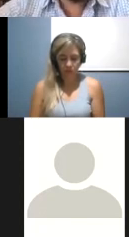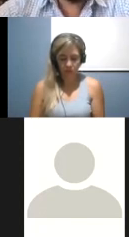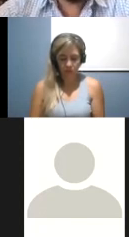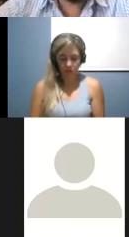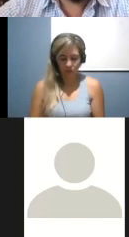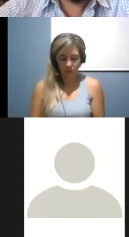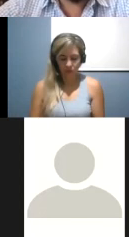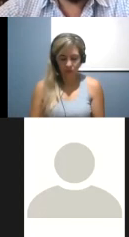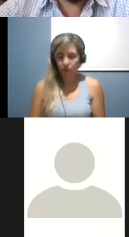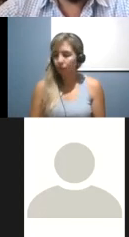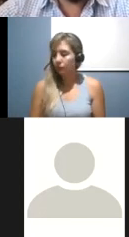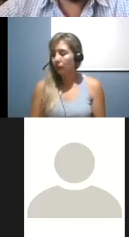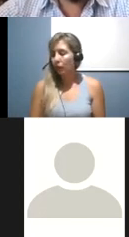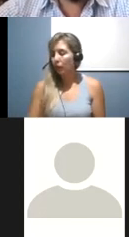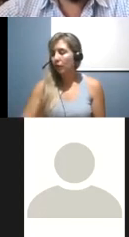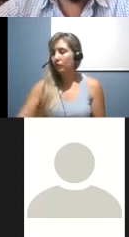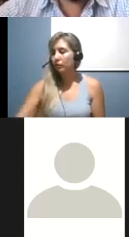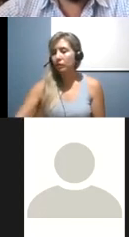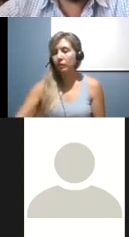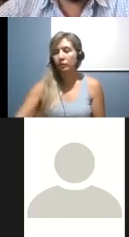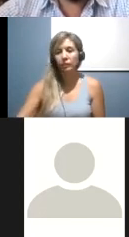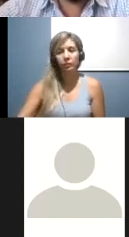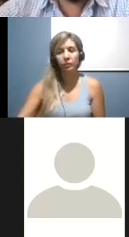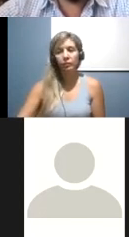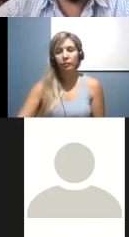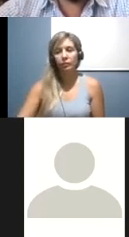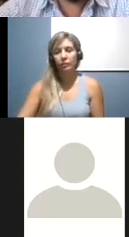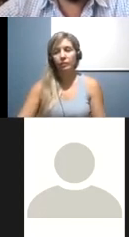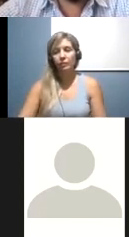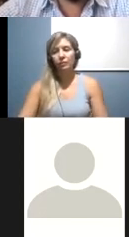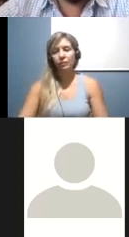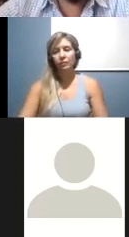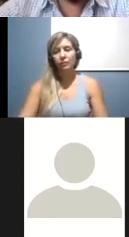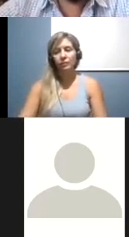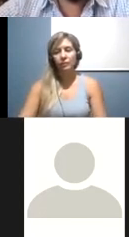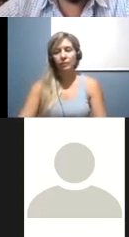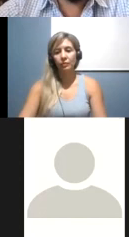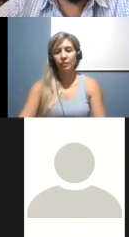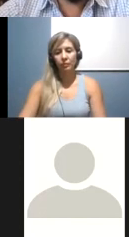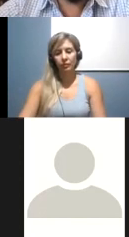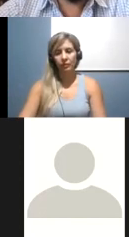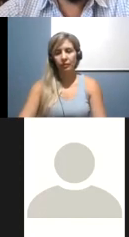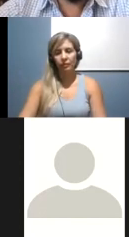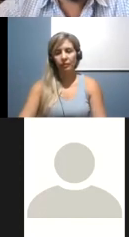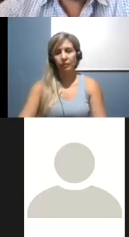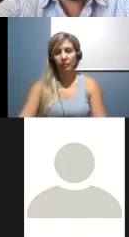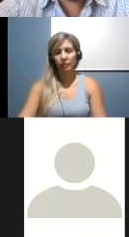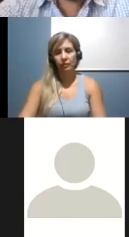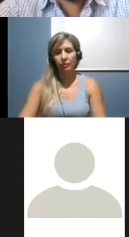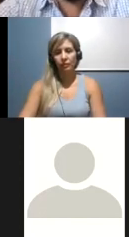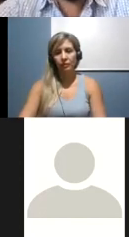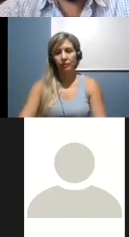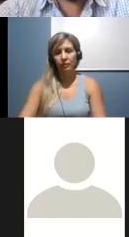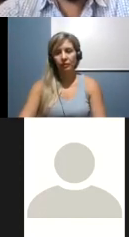en otro, con otro valor, con otro precio, con otro costo, con otra idiosincrasia, y yo te digo, lo ágil es esto,